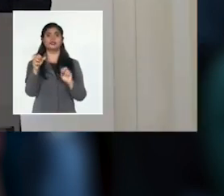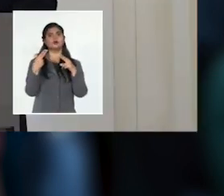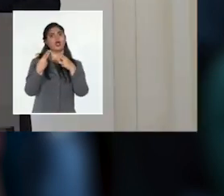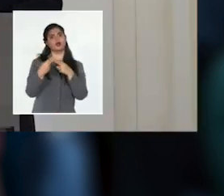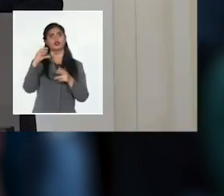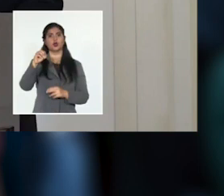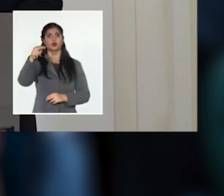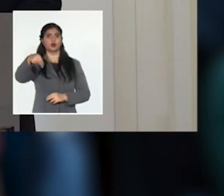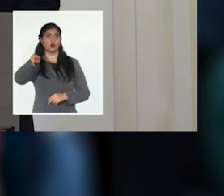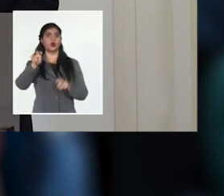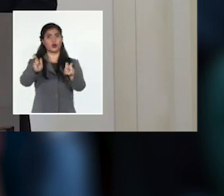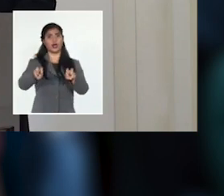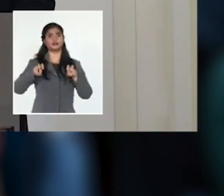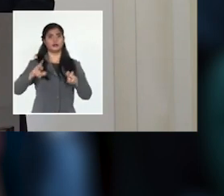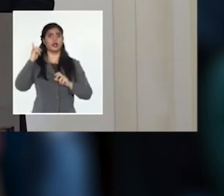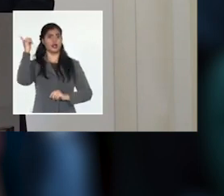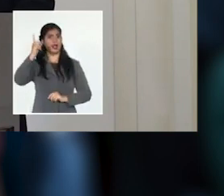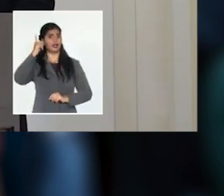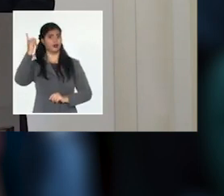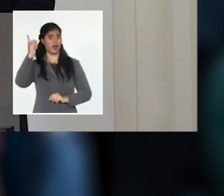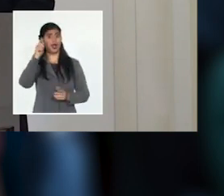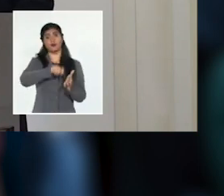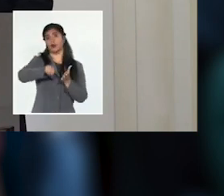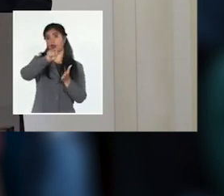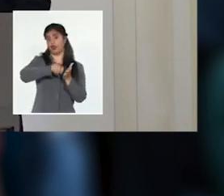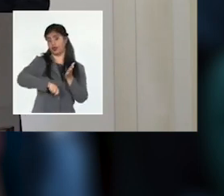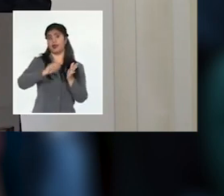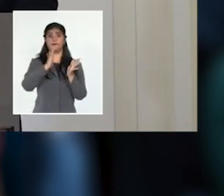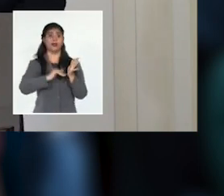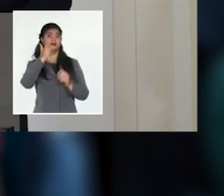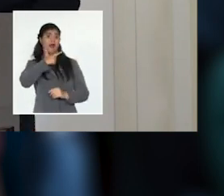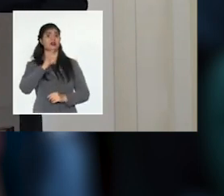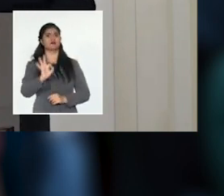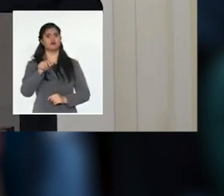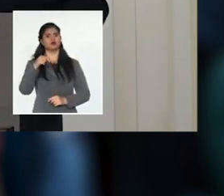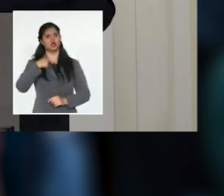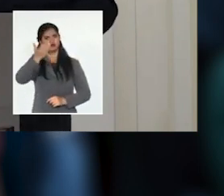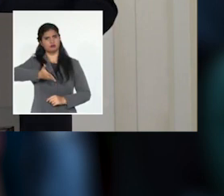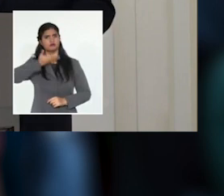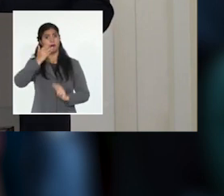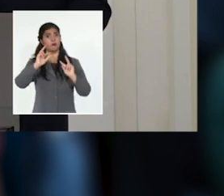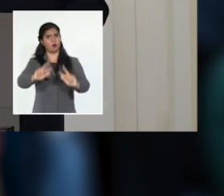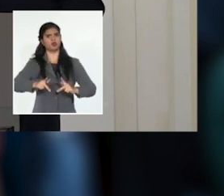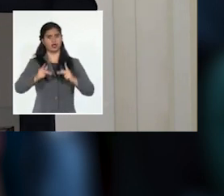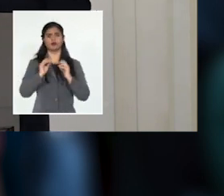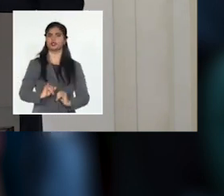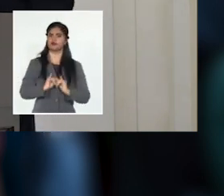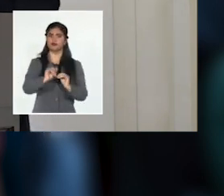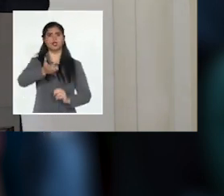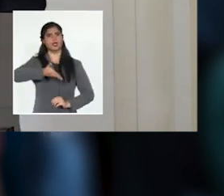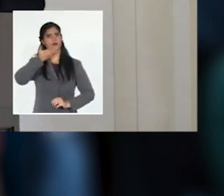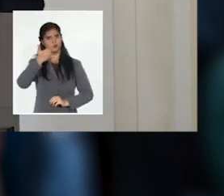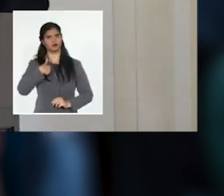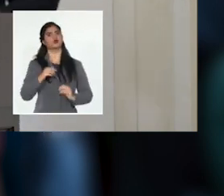Asamblea Nacional del Poder Popular el pasado mes de abril, expresé la siguiente idea que me tomo la libertad de repetir. No podemos